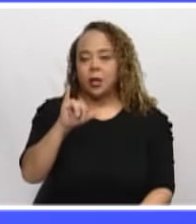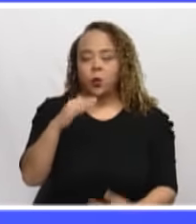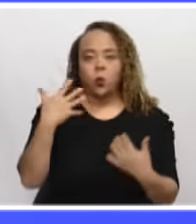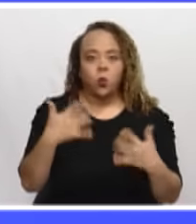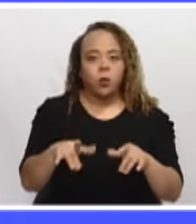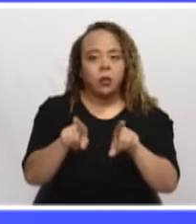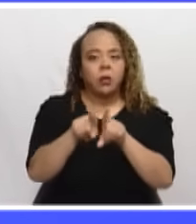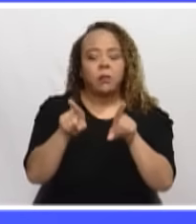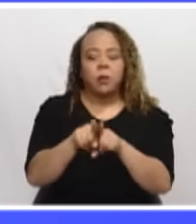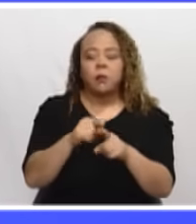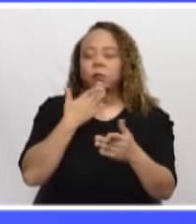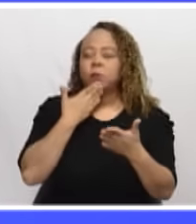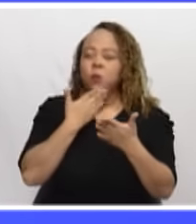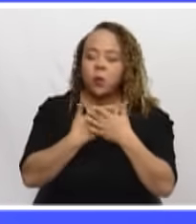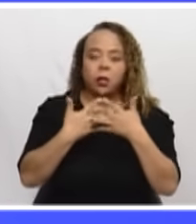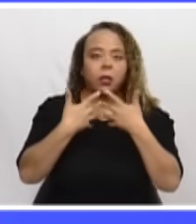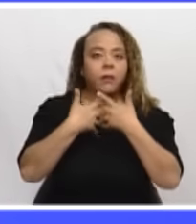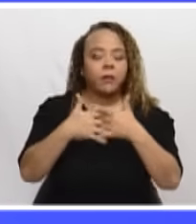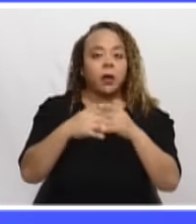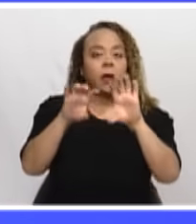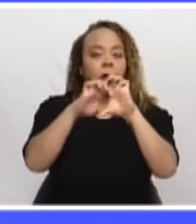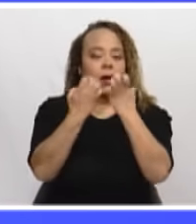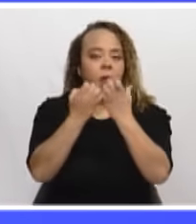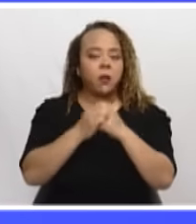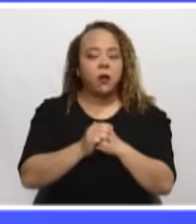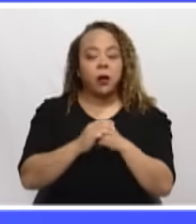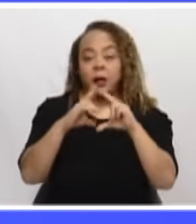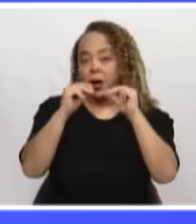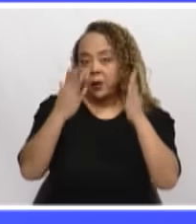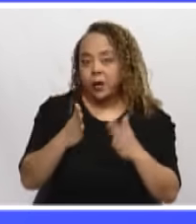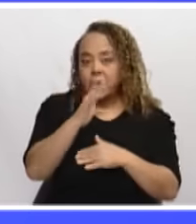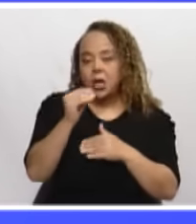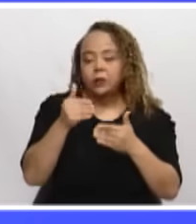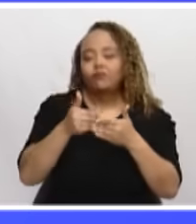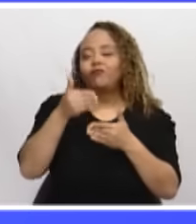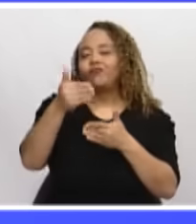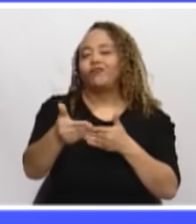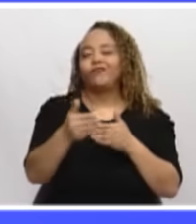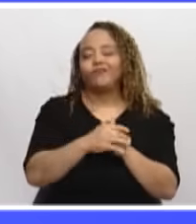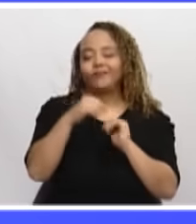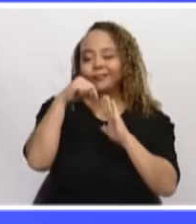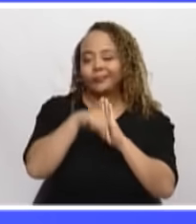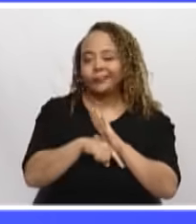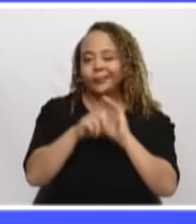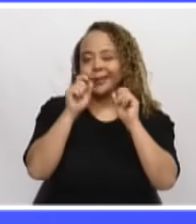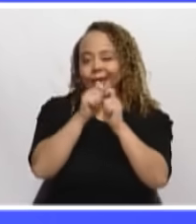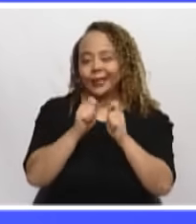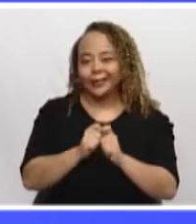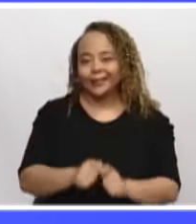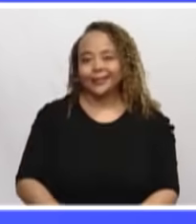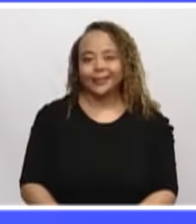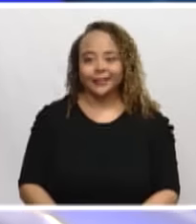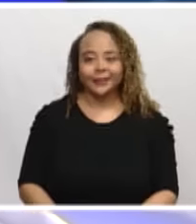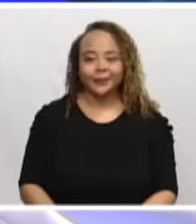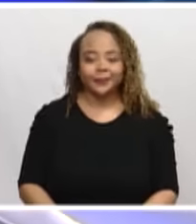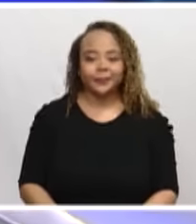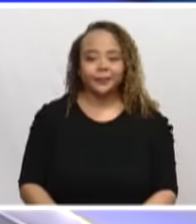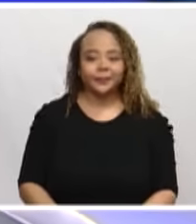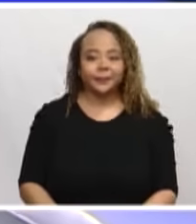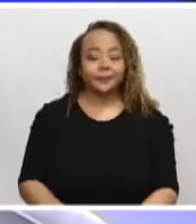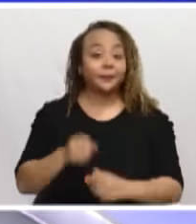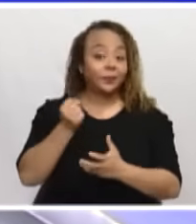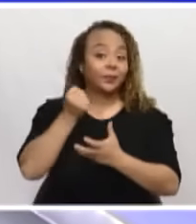presentaba también muy bueno en defensa el el equipo pinolero y que más adelante entraremos en detalles de lo que es la